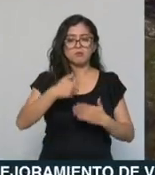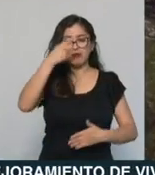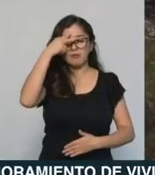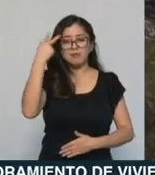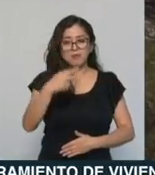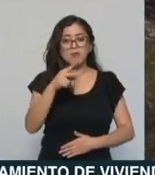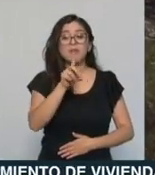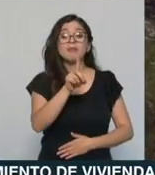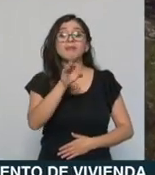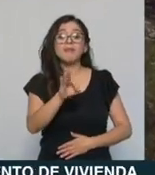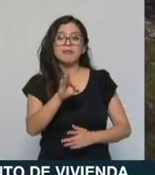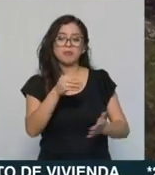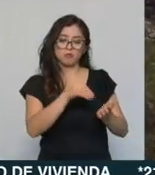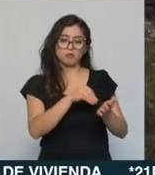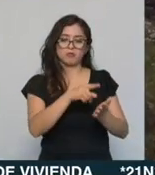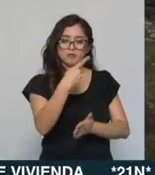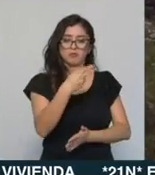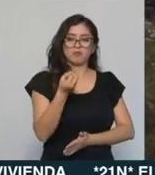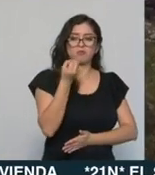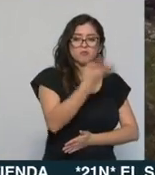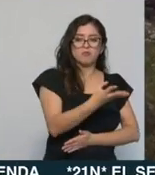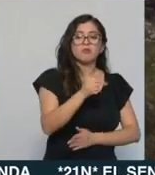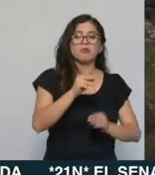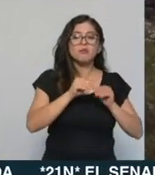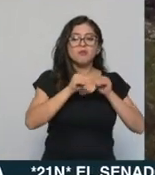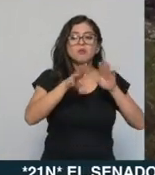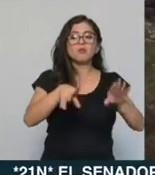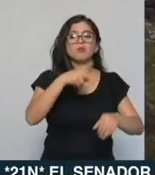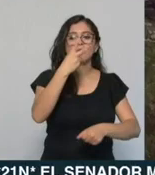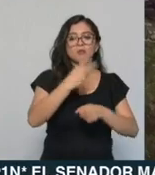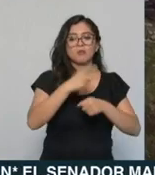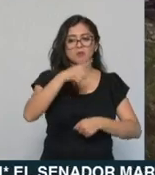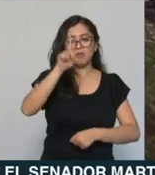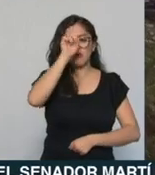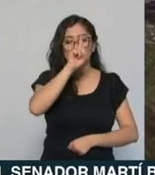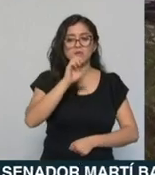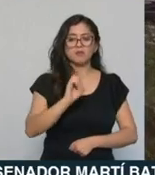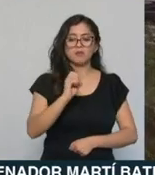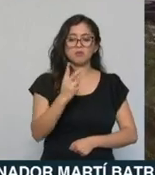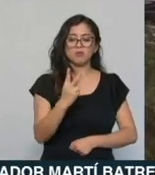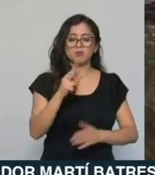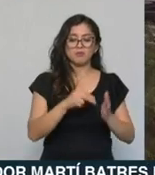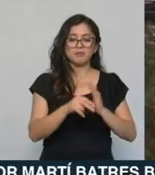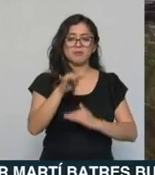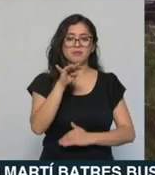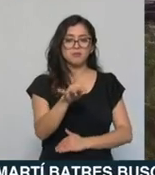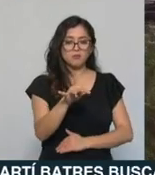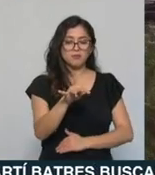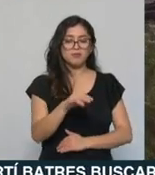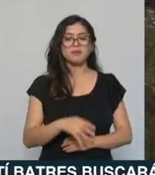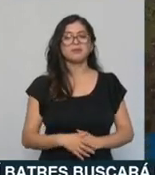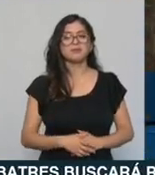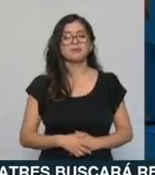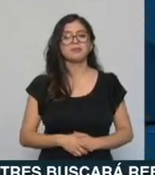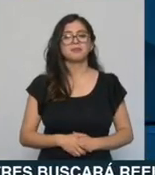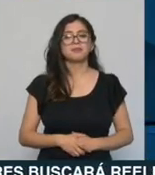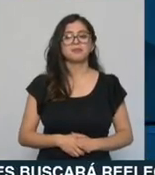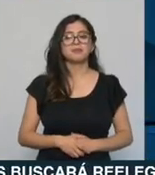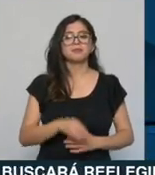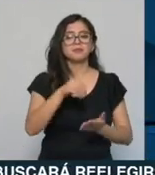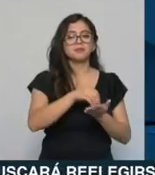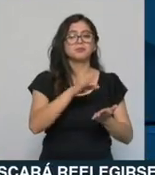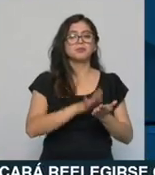nombre, emitió una recomendación, la segunda de este año, la 02-2019, por el caso de